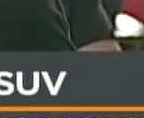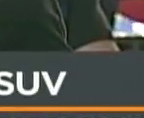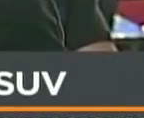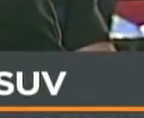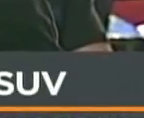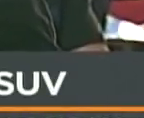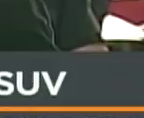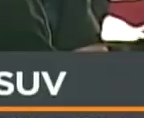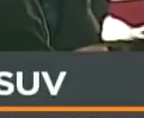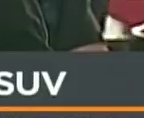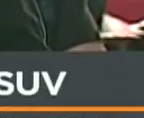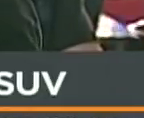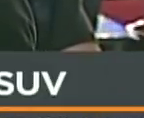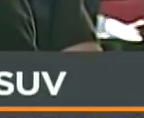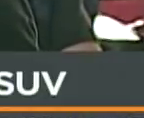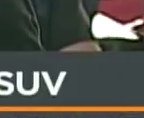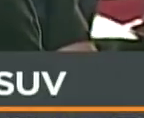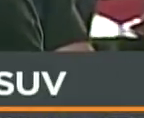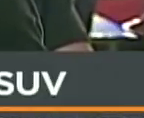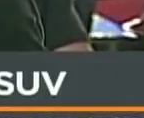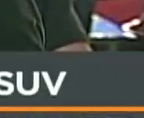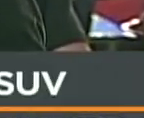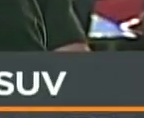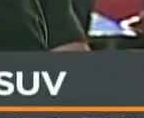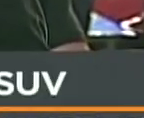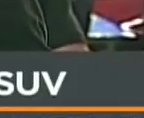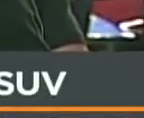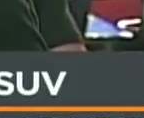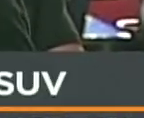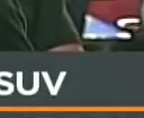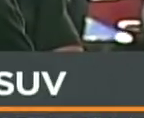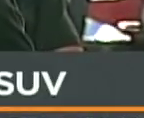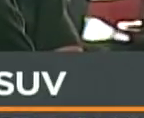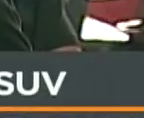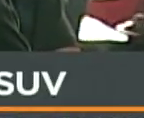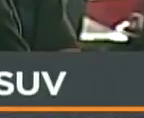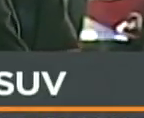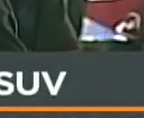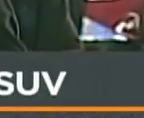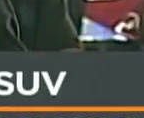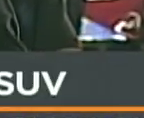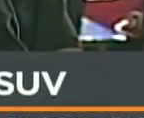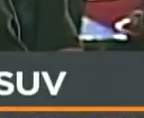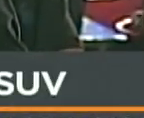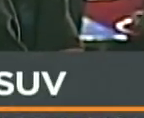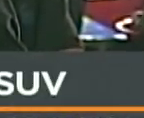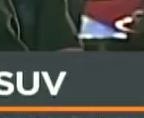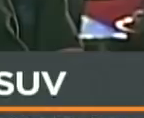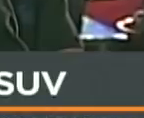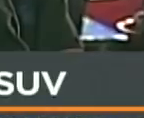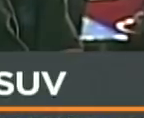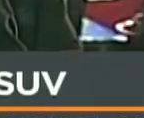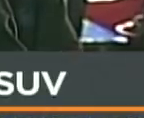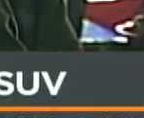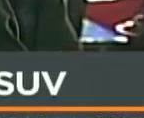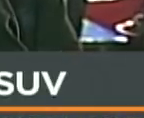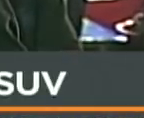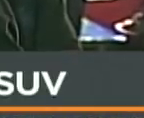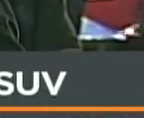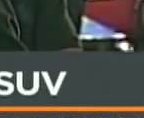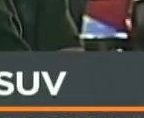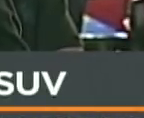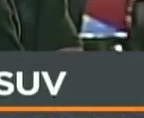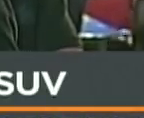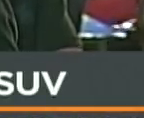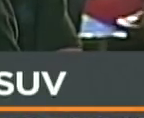año 2017 se han realizado muchas acciones en protección social y que van a continuar en este 2018.